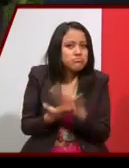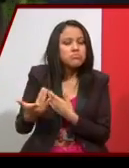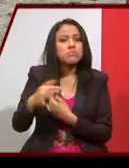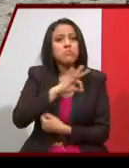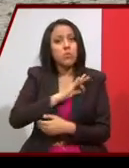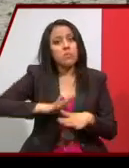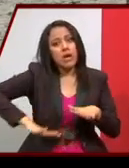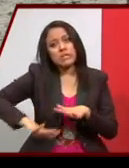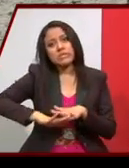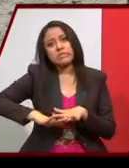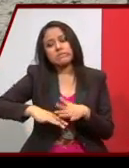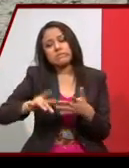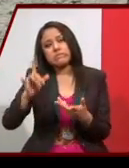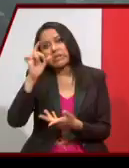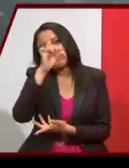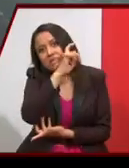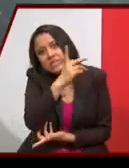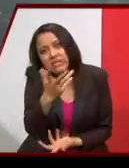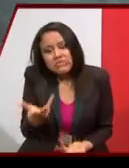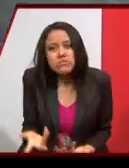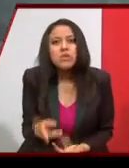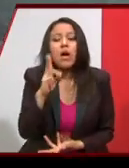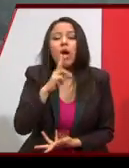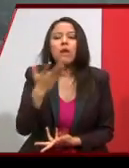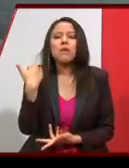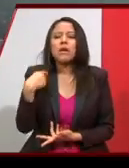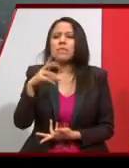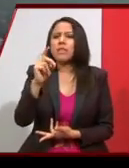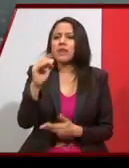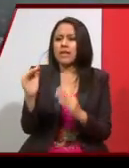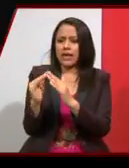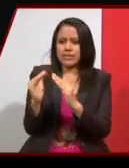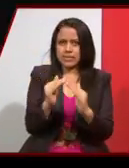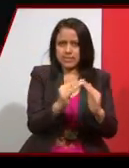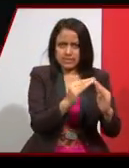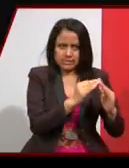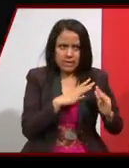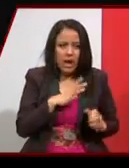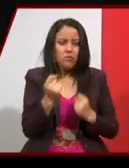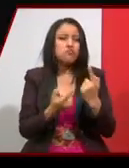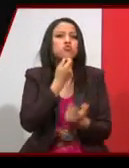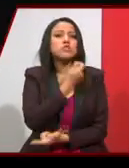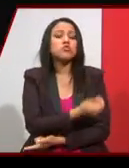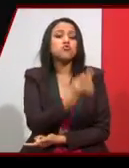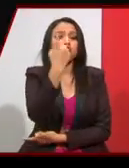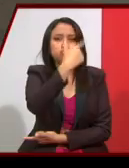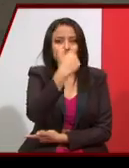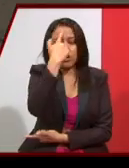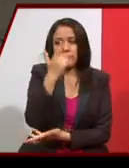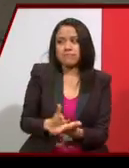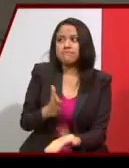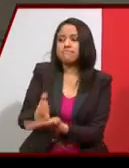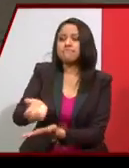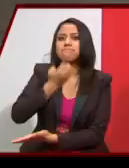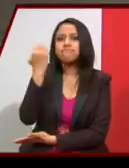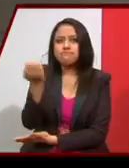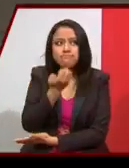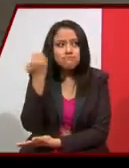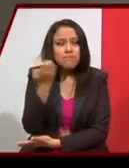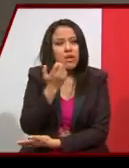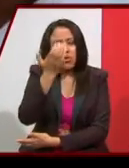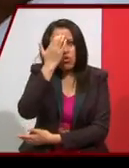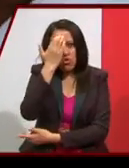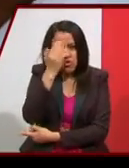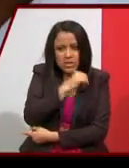básicos está mucho más que lejano. Tiene poco más de 30 casas y algunos niños tardan 2 horas en llegar a la escuela. ¿Conocen